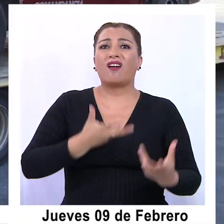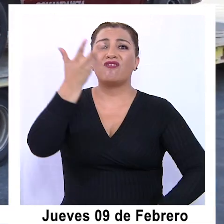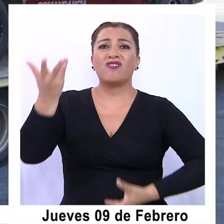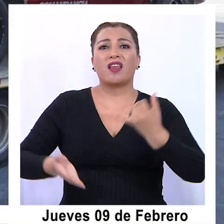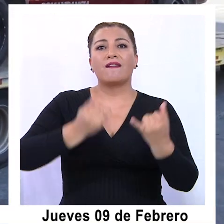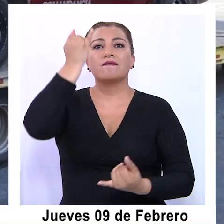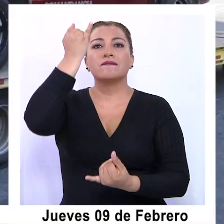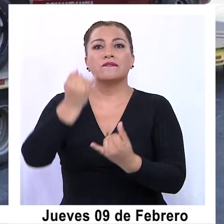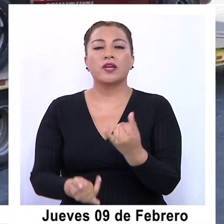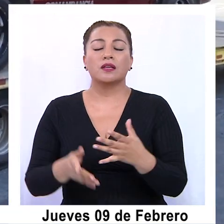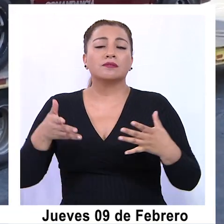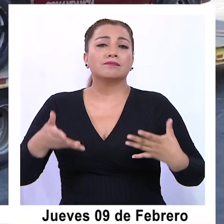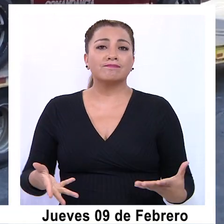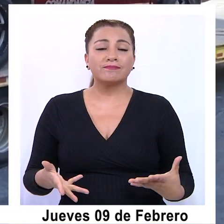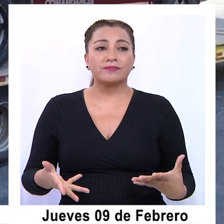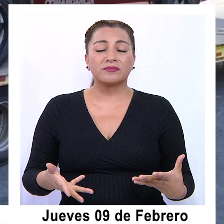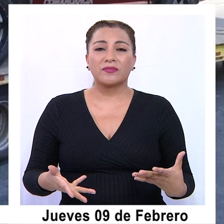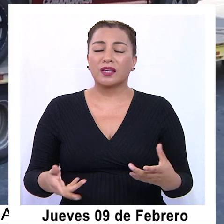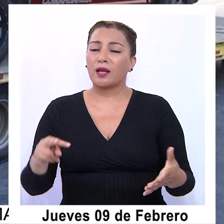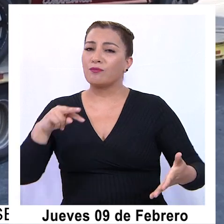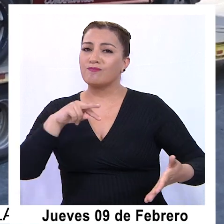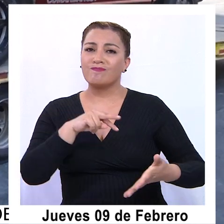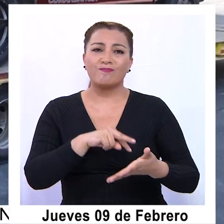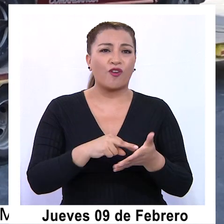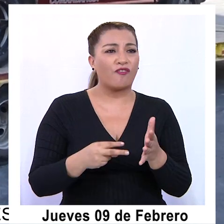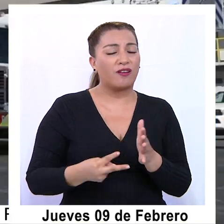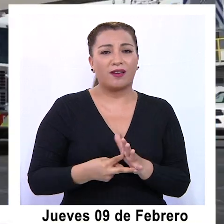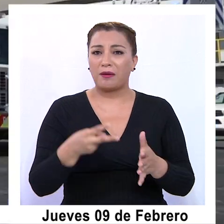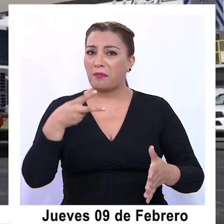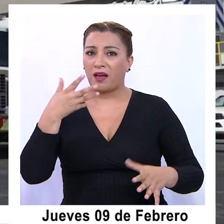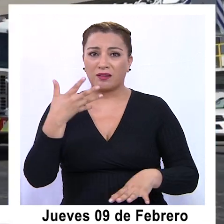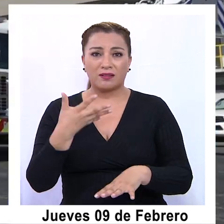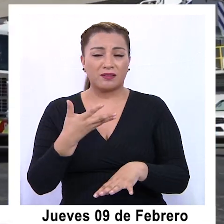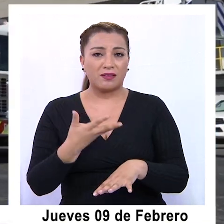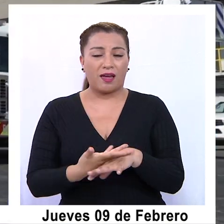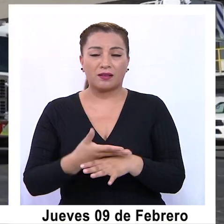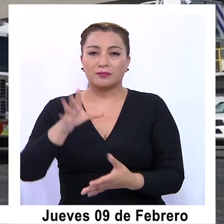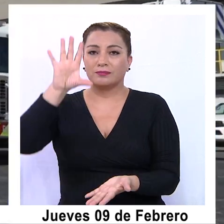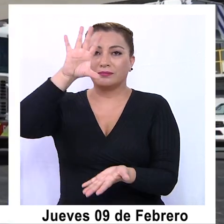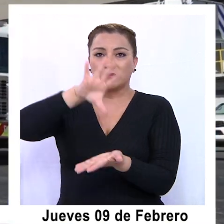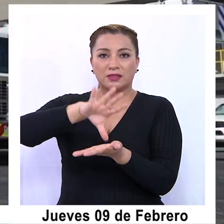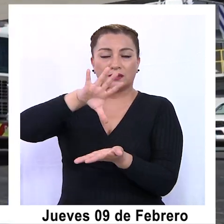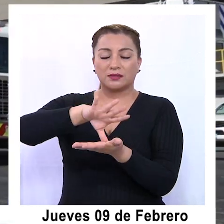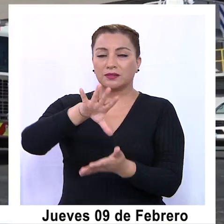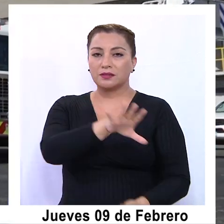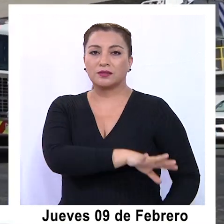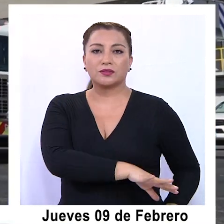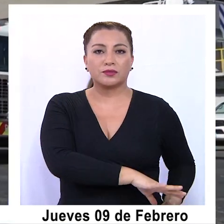grandes incendios forestales y sus dramáticas consecuencias en nuestro país.